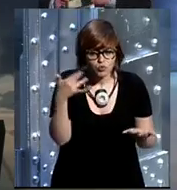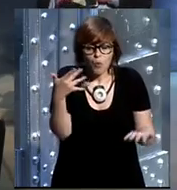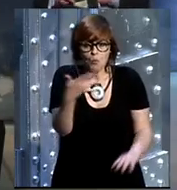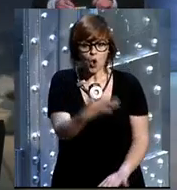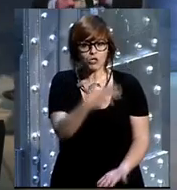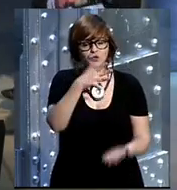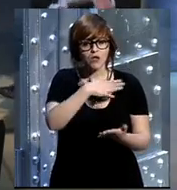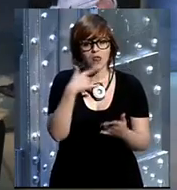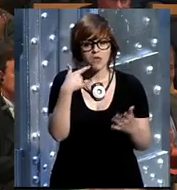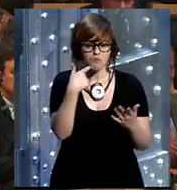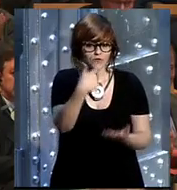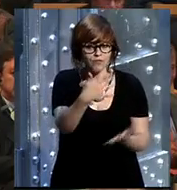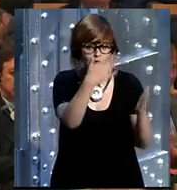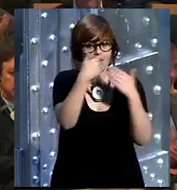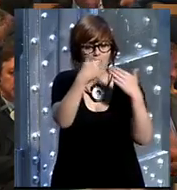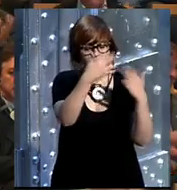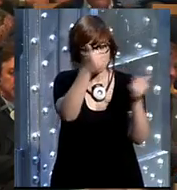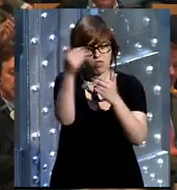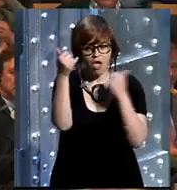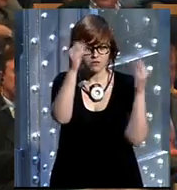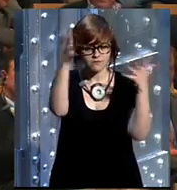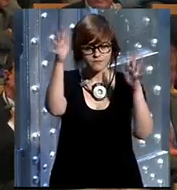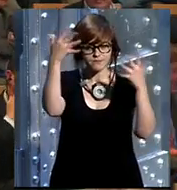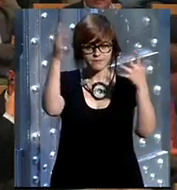nos queremos dirigir. Muchas gracias, Richard.